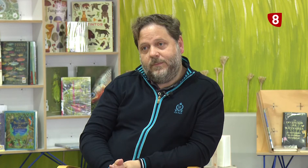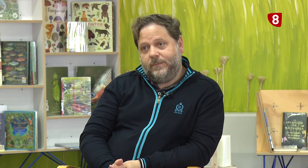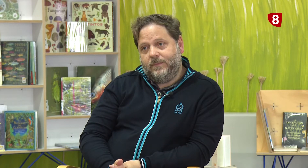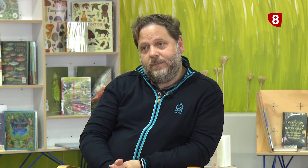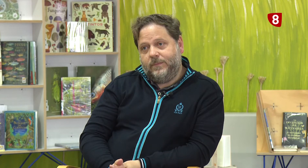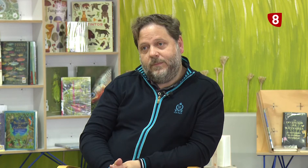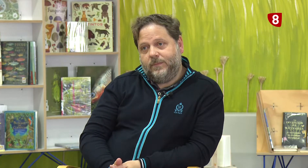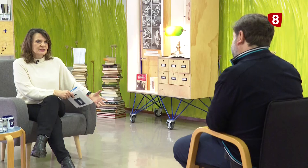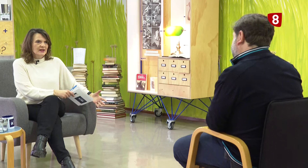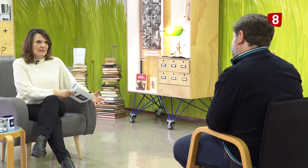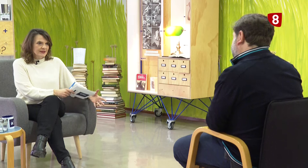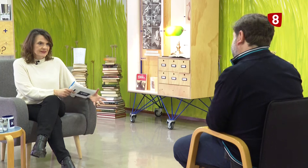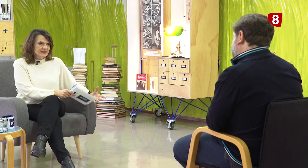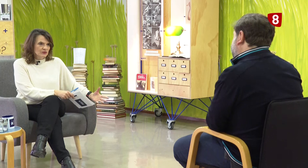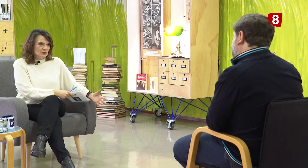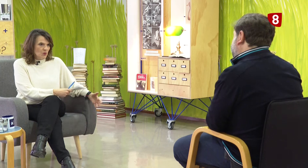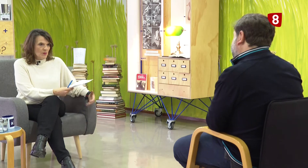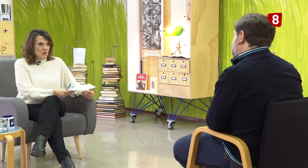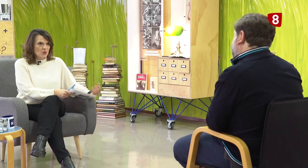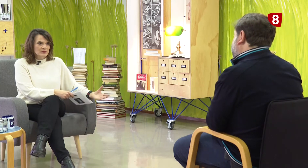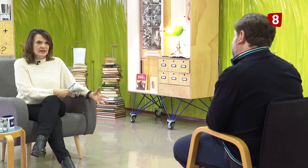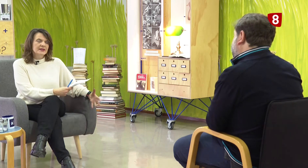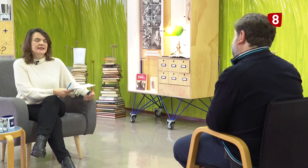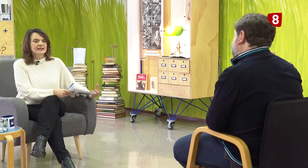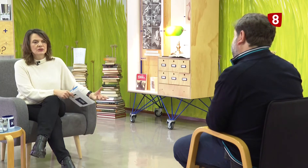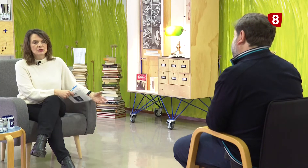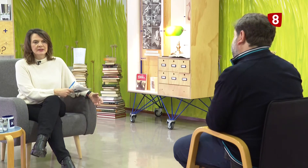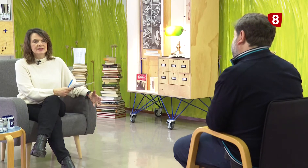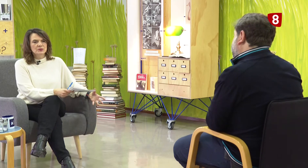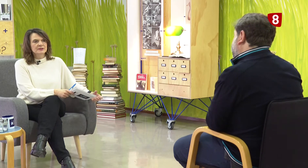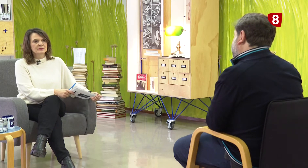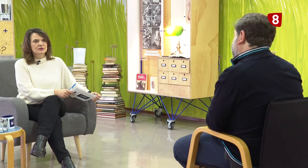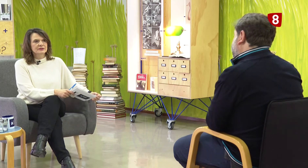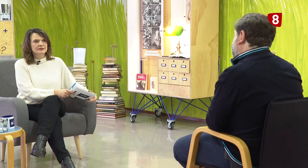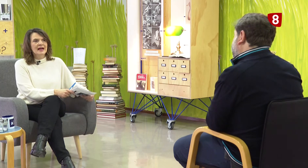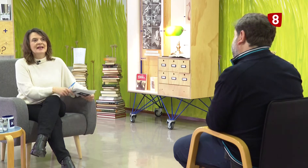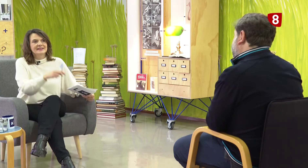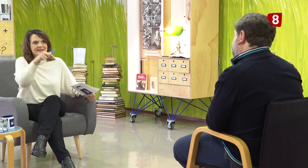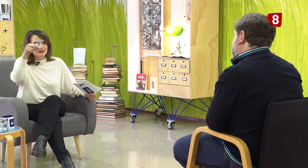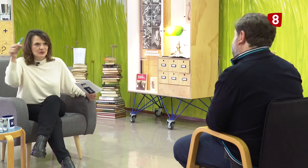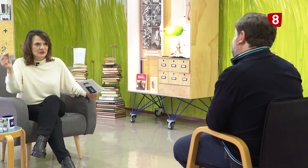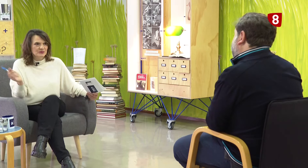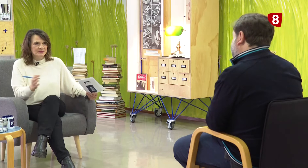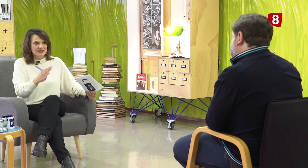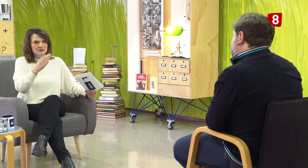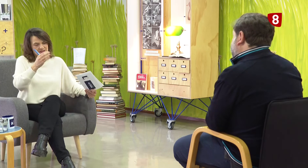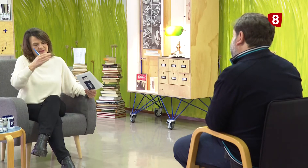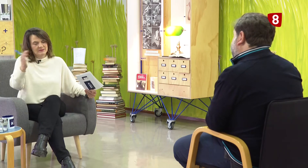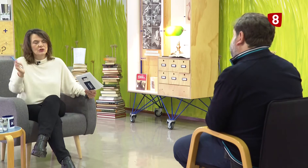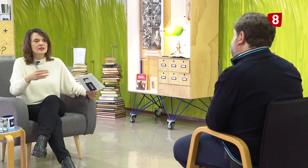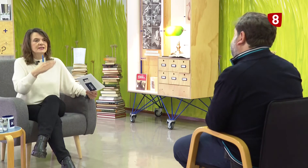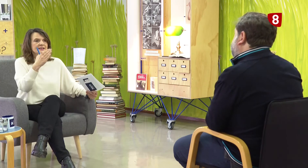lengua vamos aprendiendo poco a poco, vamos adquiriendo y después vamos analizando cuando somos más